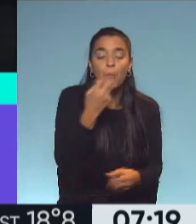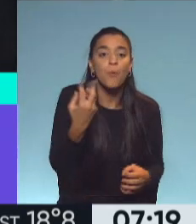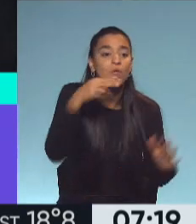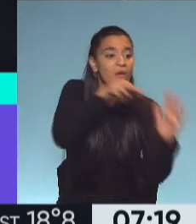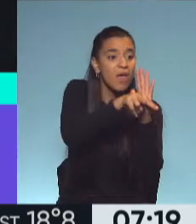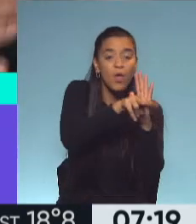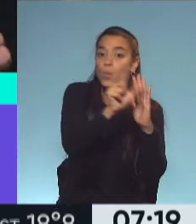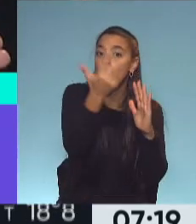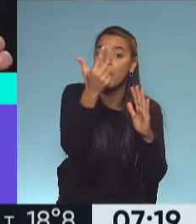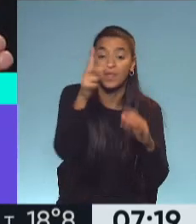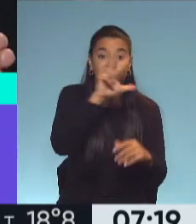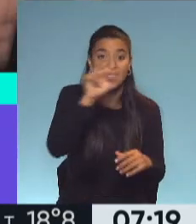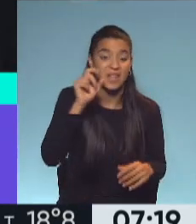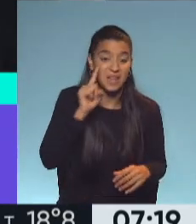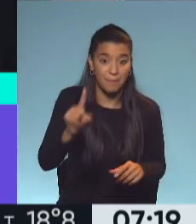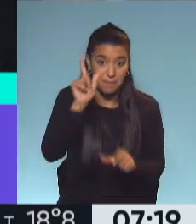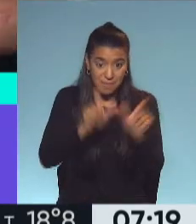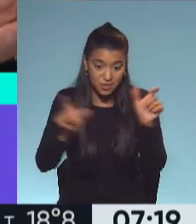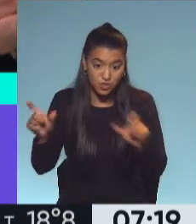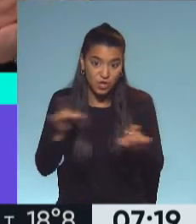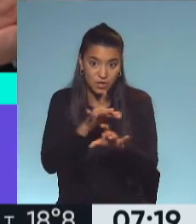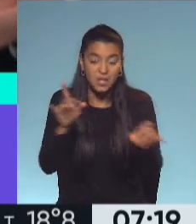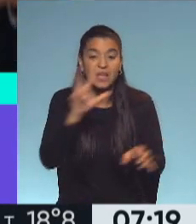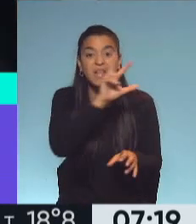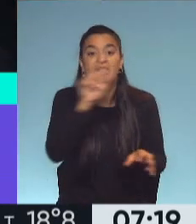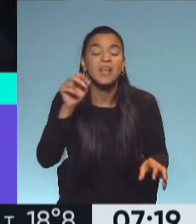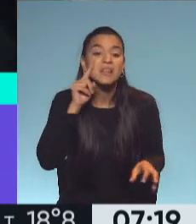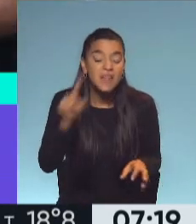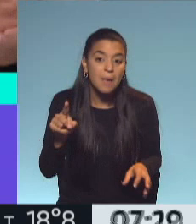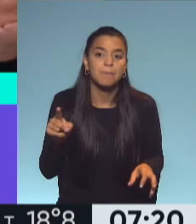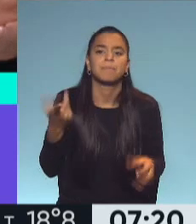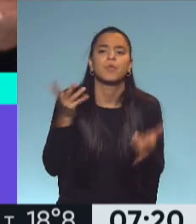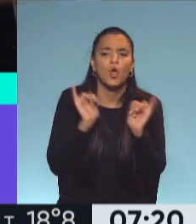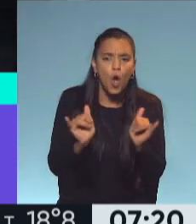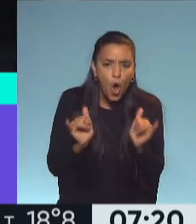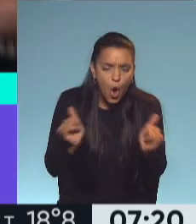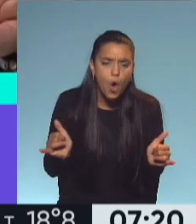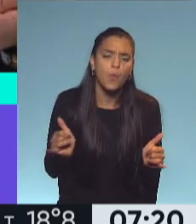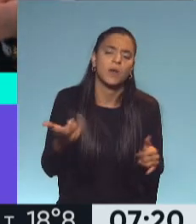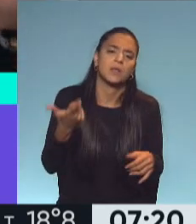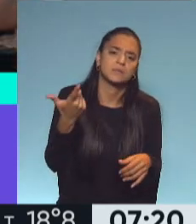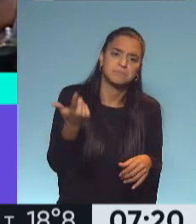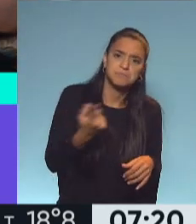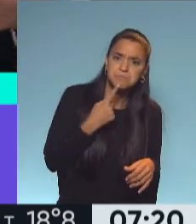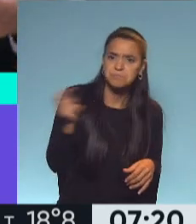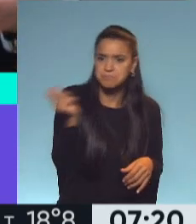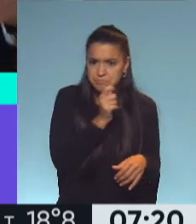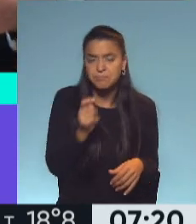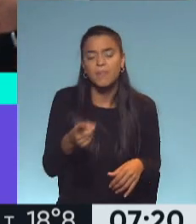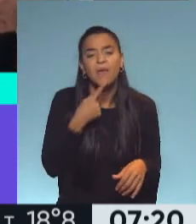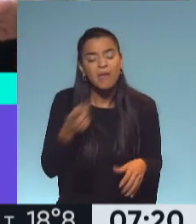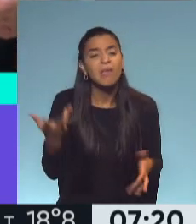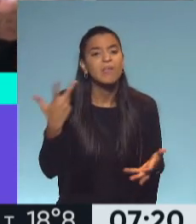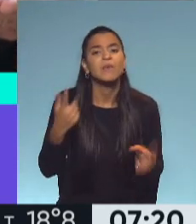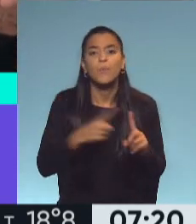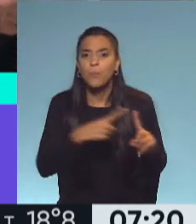esto está pasando con 30.000 casos, 30.000 casos que son muchos pibes jóvenes, pibas jóvenes, que quizás duran mucho tiempo